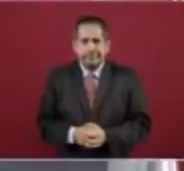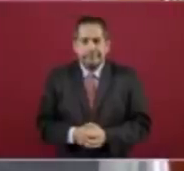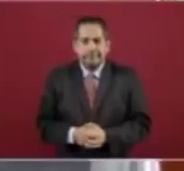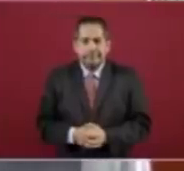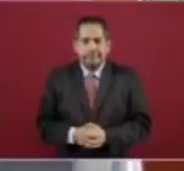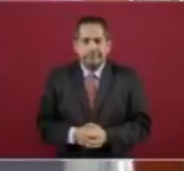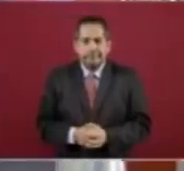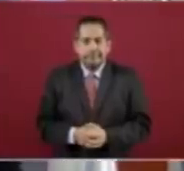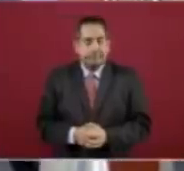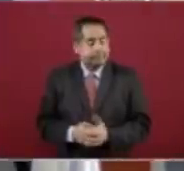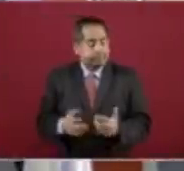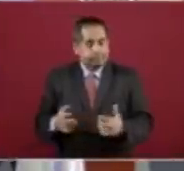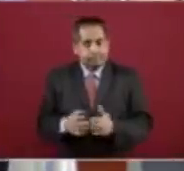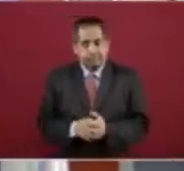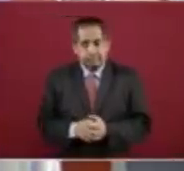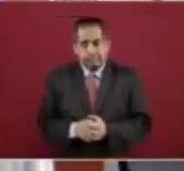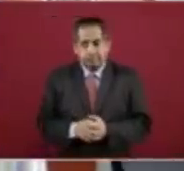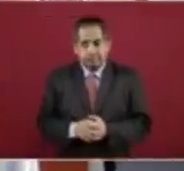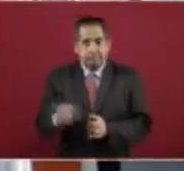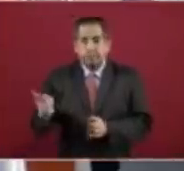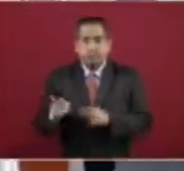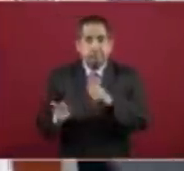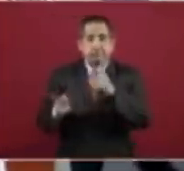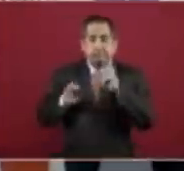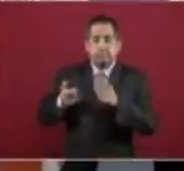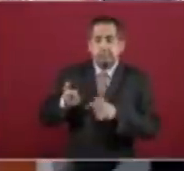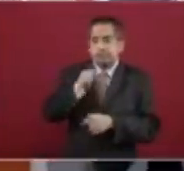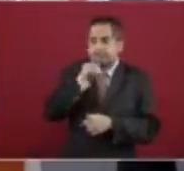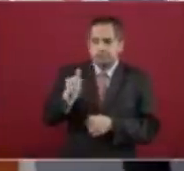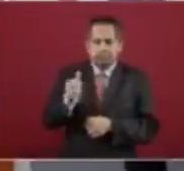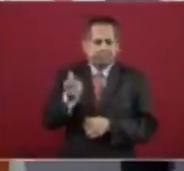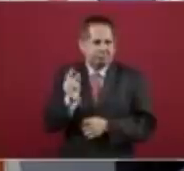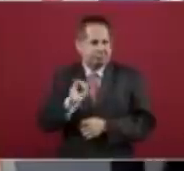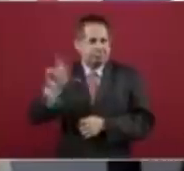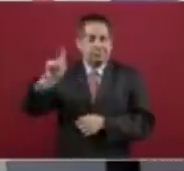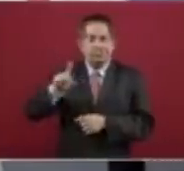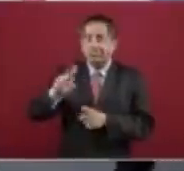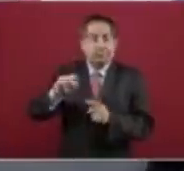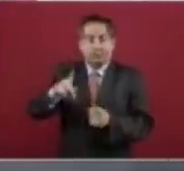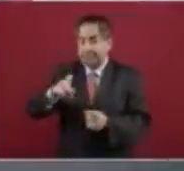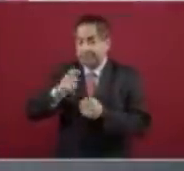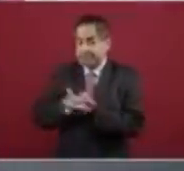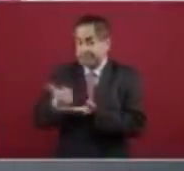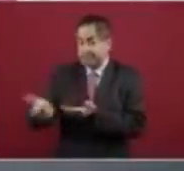¿Y no va a cobrar este gran artista?